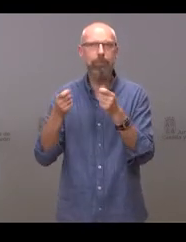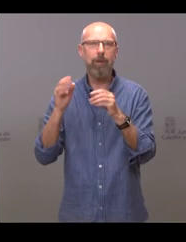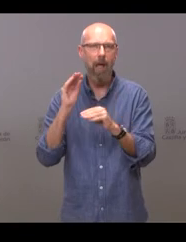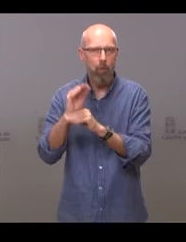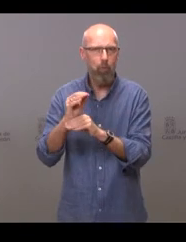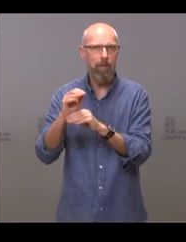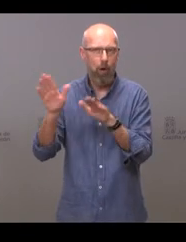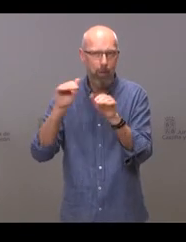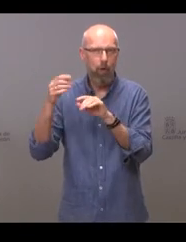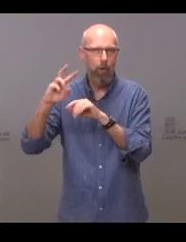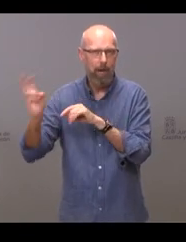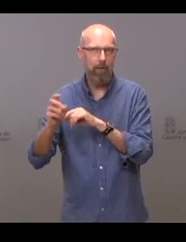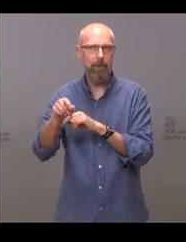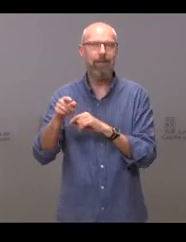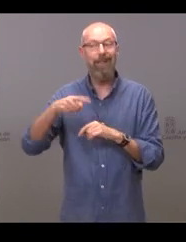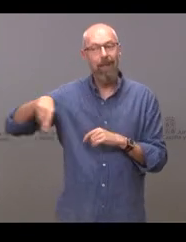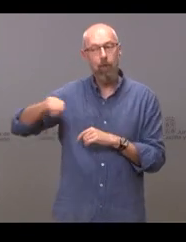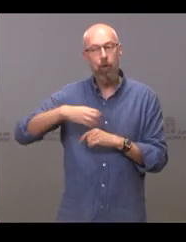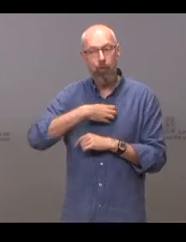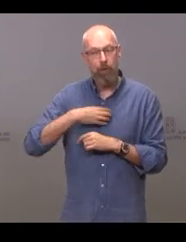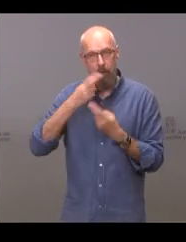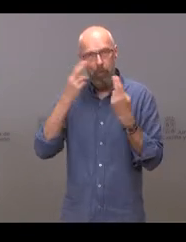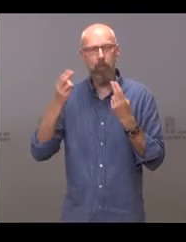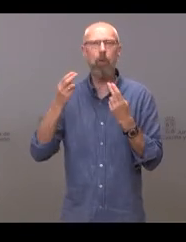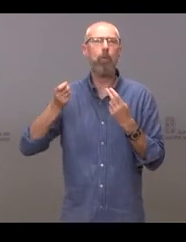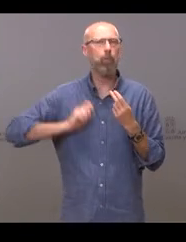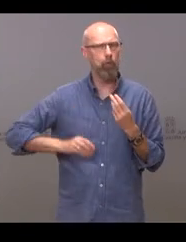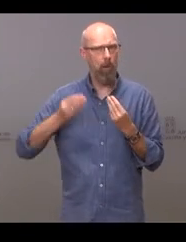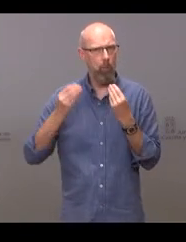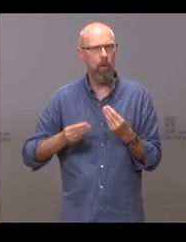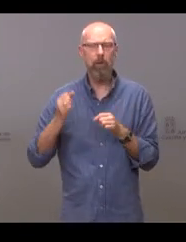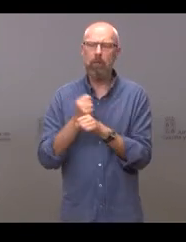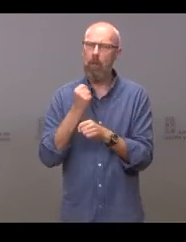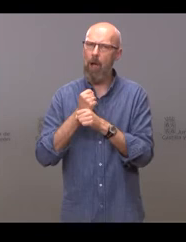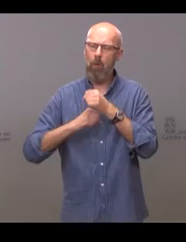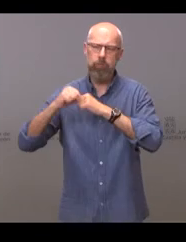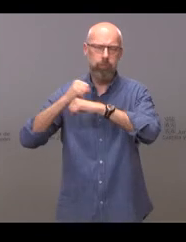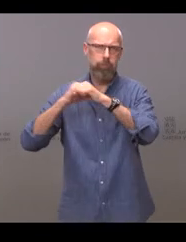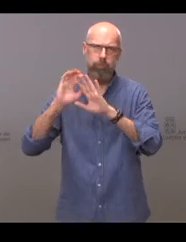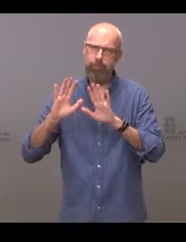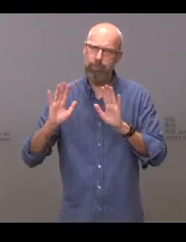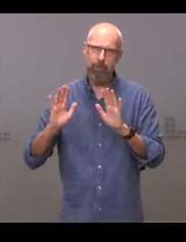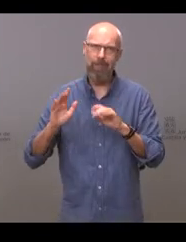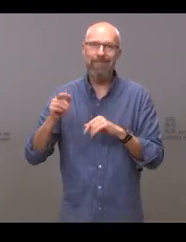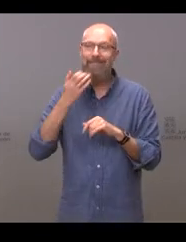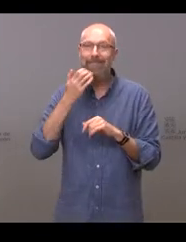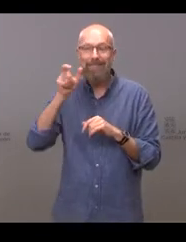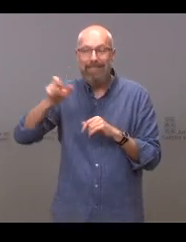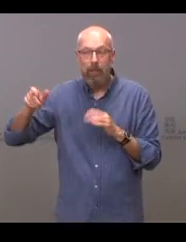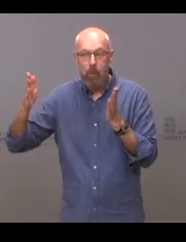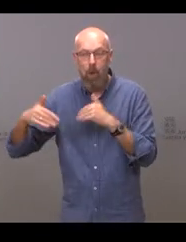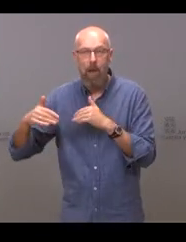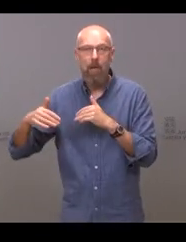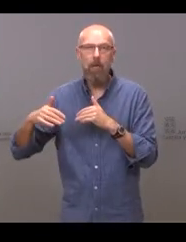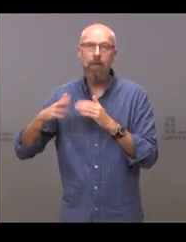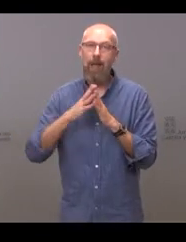creo que son grandes profesionales que tienen un exceso de trabajo y desde luego sin su trabajo los acuerdos